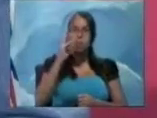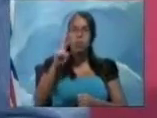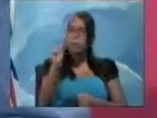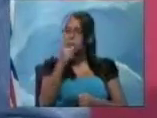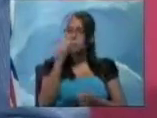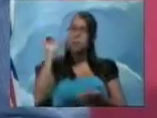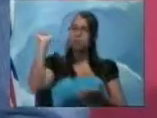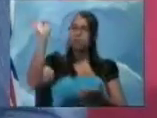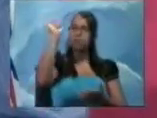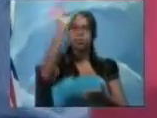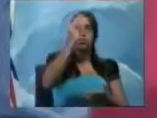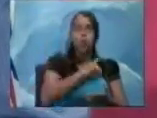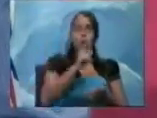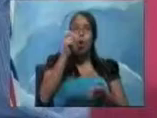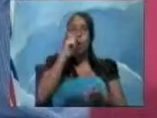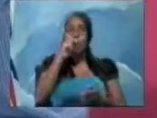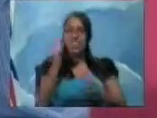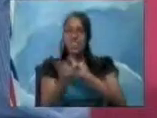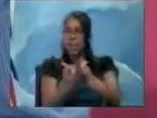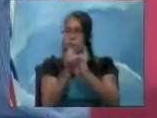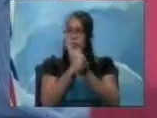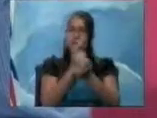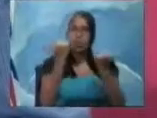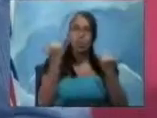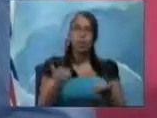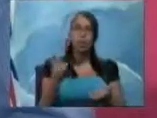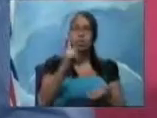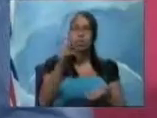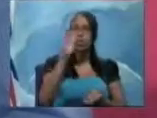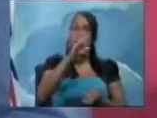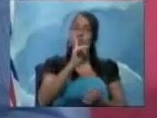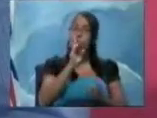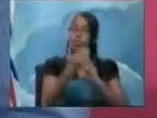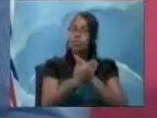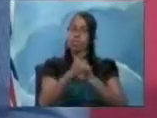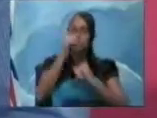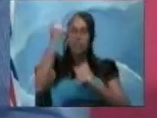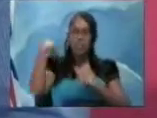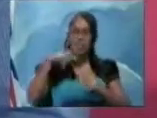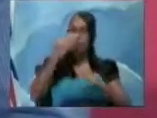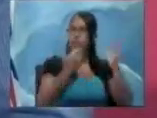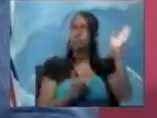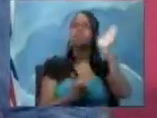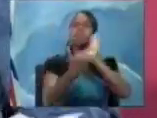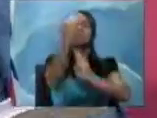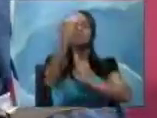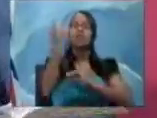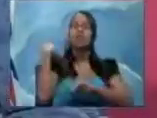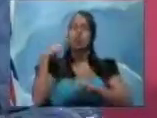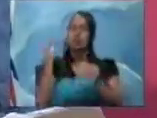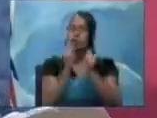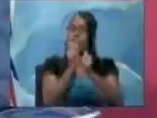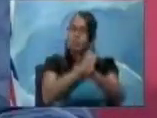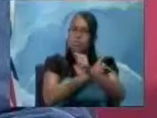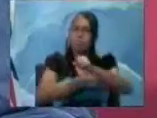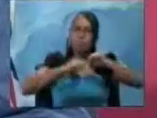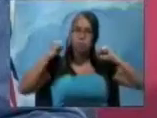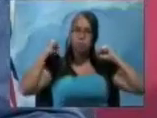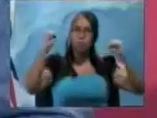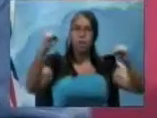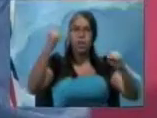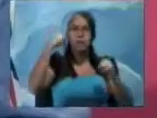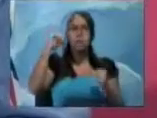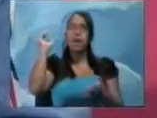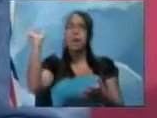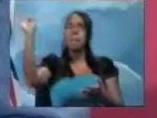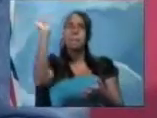un Pedro cambiado un Pedro que ahora no se anda escondiendo sino que tiene la frente en alto con poder con poder